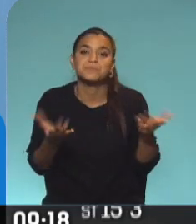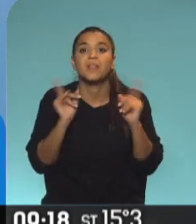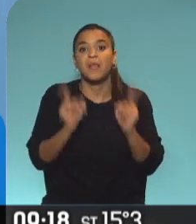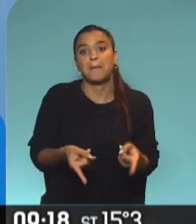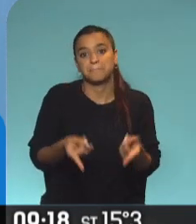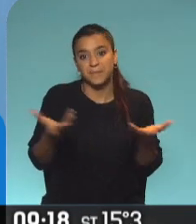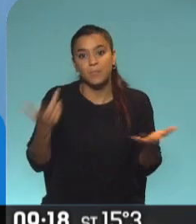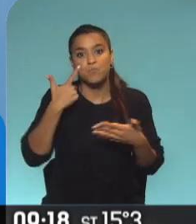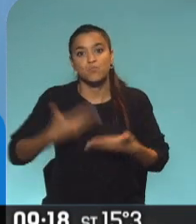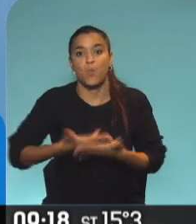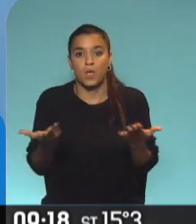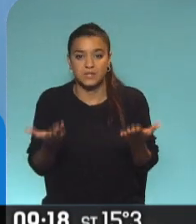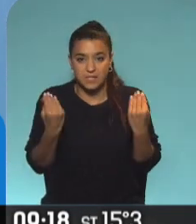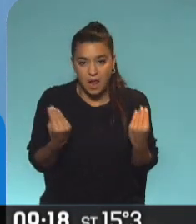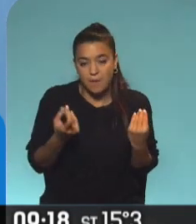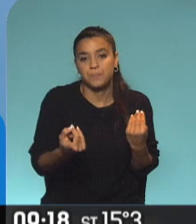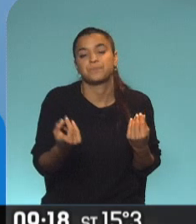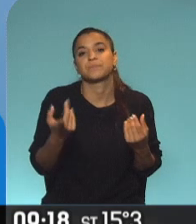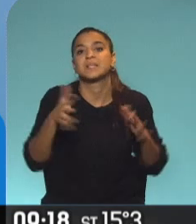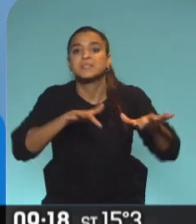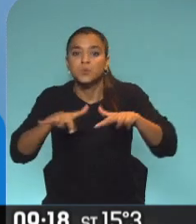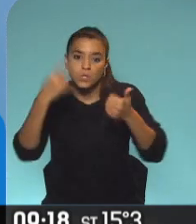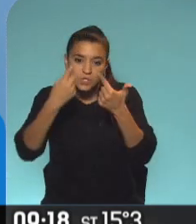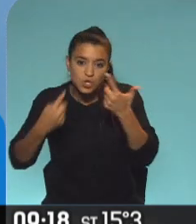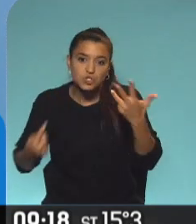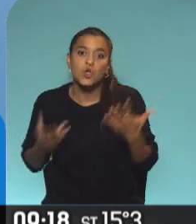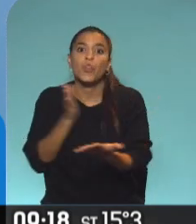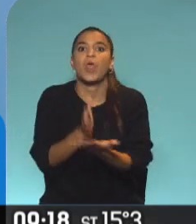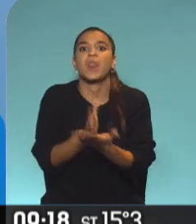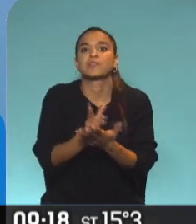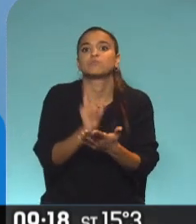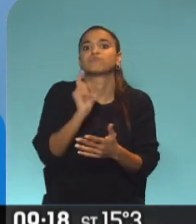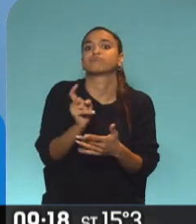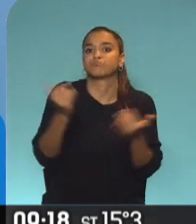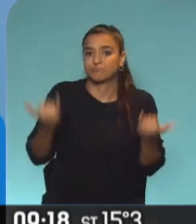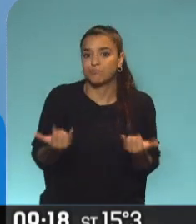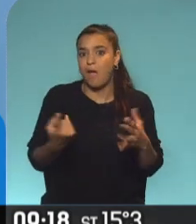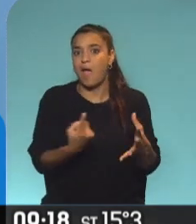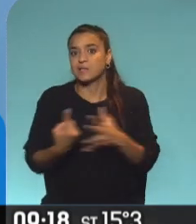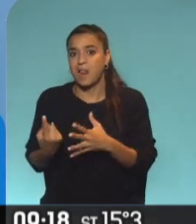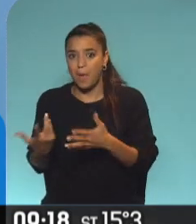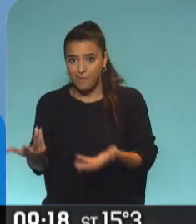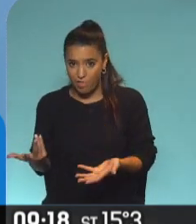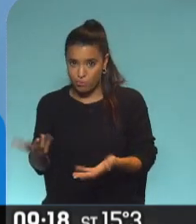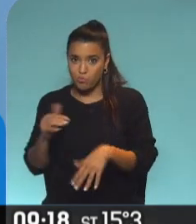viene manifestando ciertas situaciones de vulneración de derechos a las que el aislamiento puede